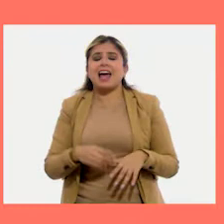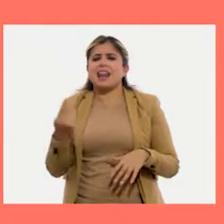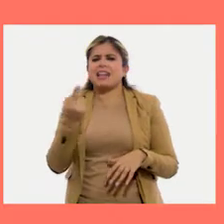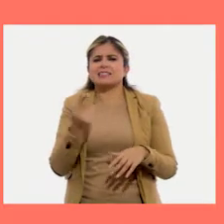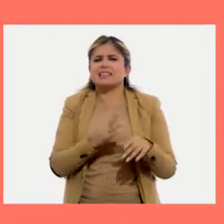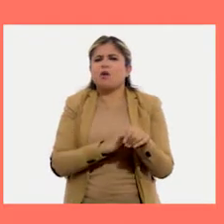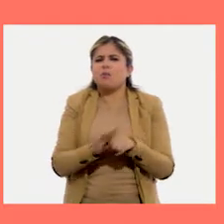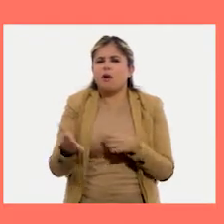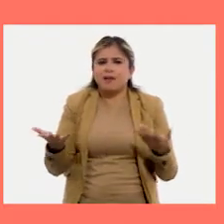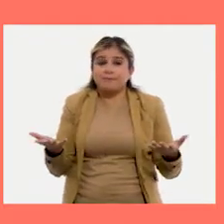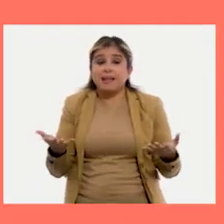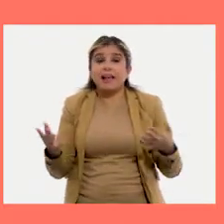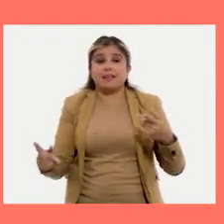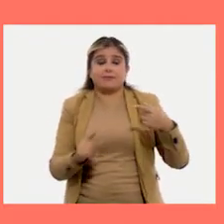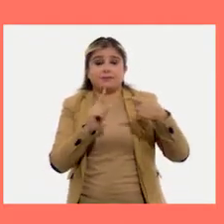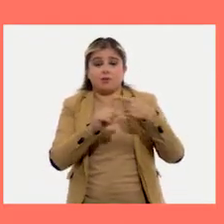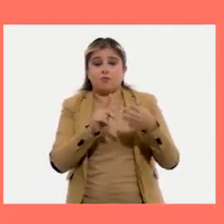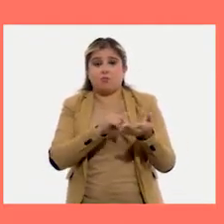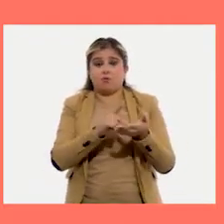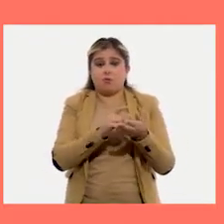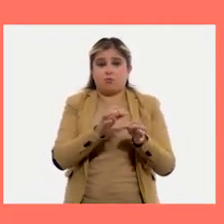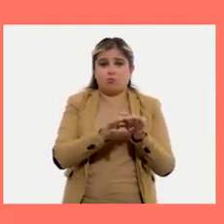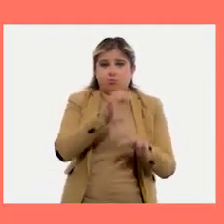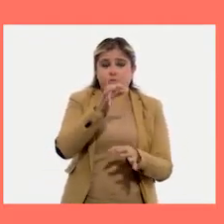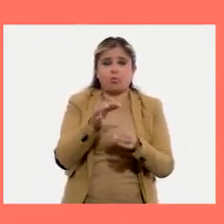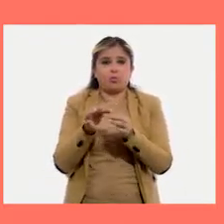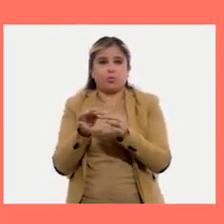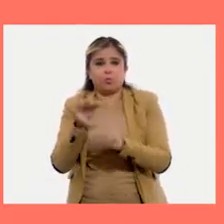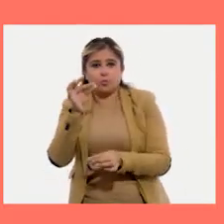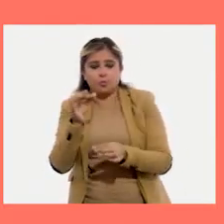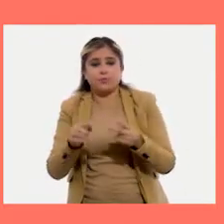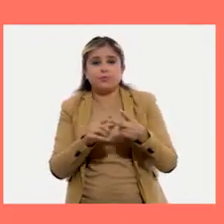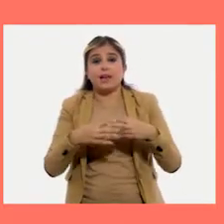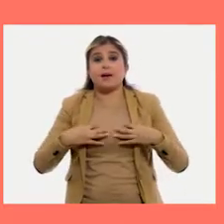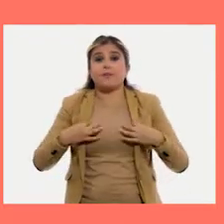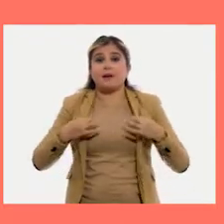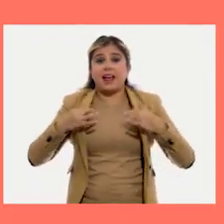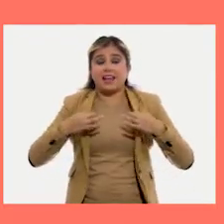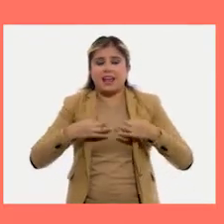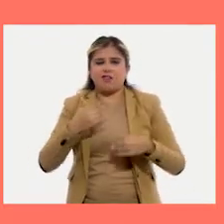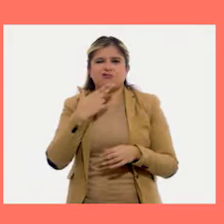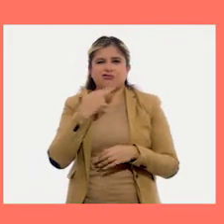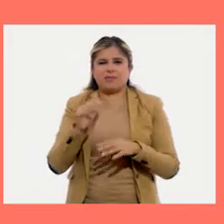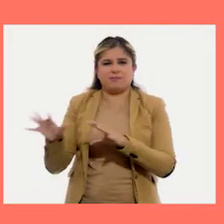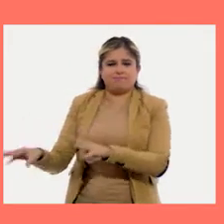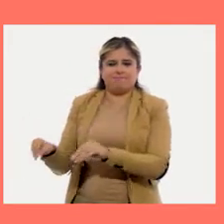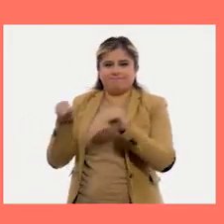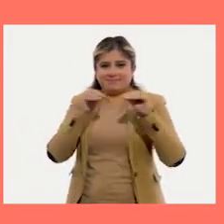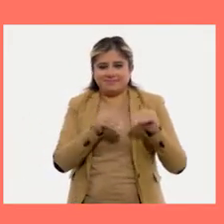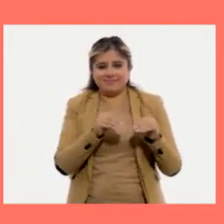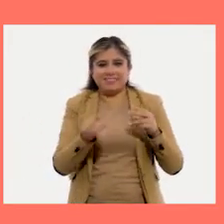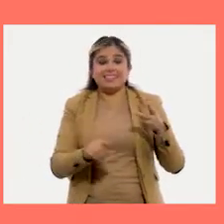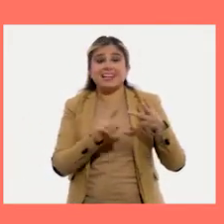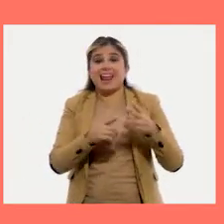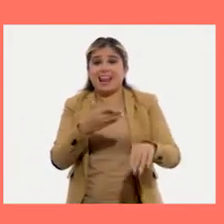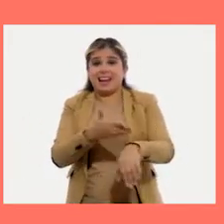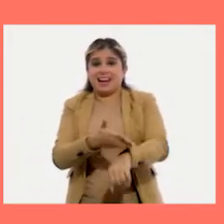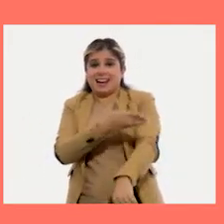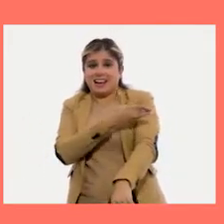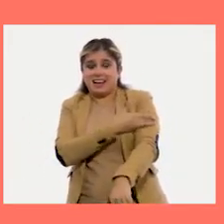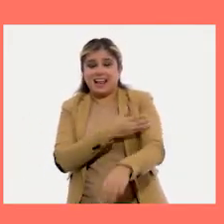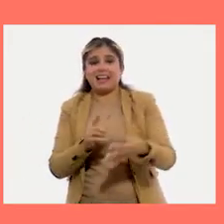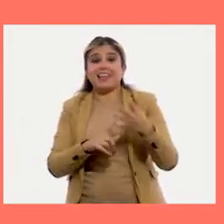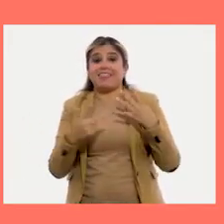Necesitarás un plumón o una pluma, una playera de algodón que ya no uses, una regla